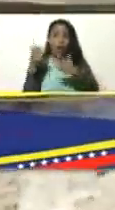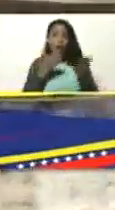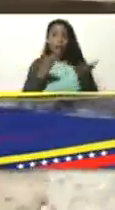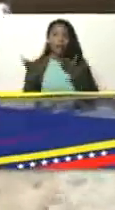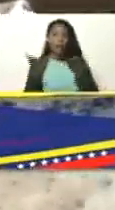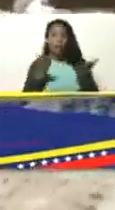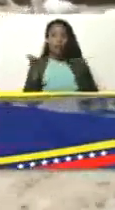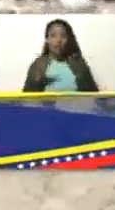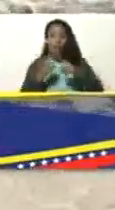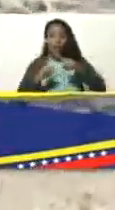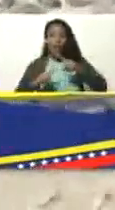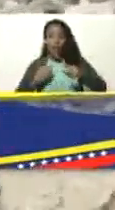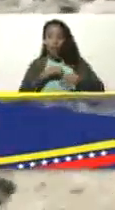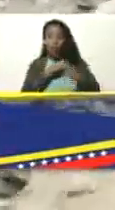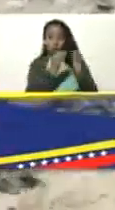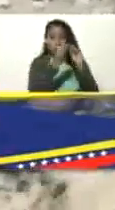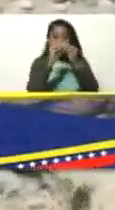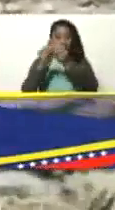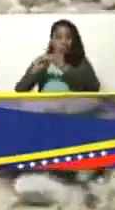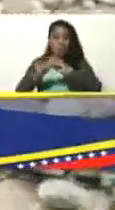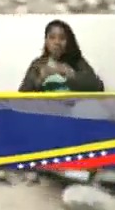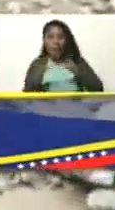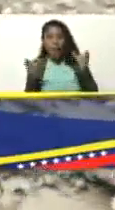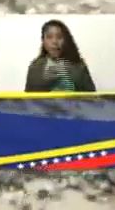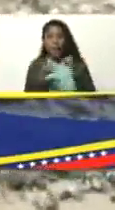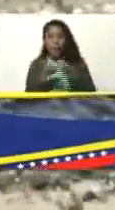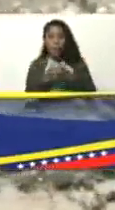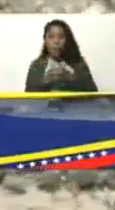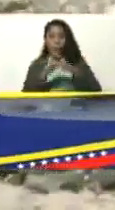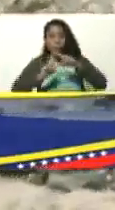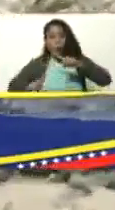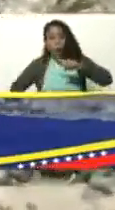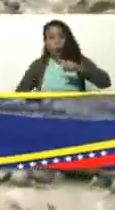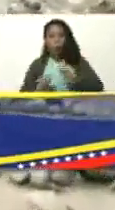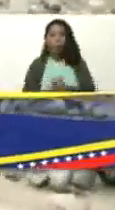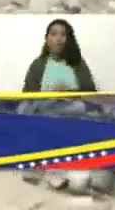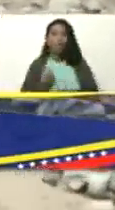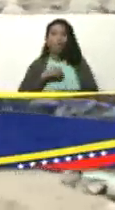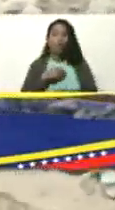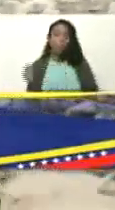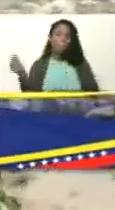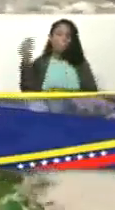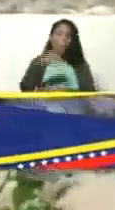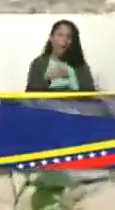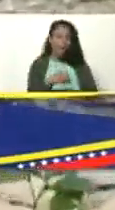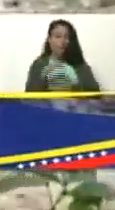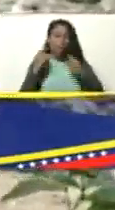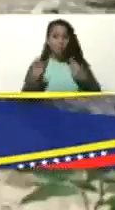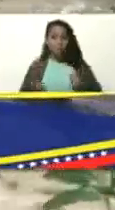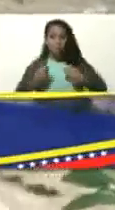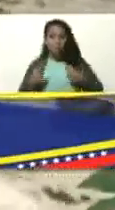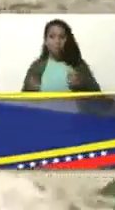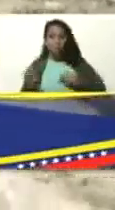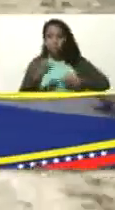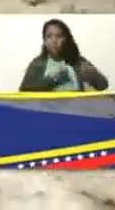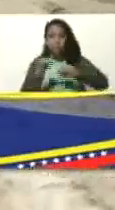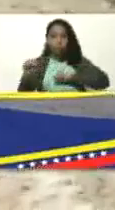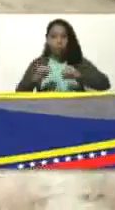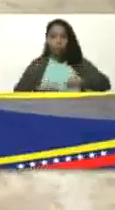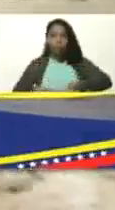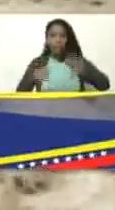energía eléctrica junto con todo el equipo de Corpoelec. Adicionalmente, estamos activando